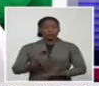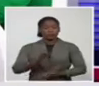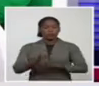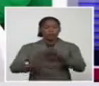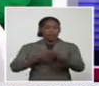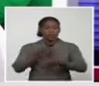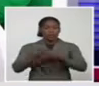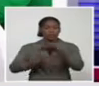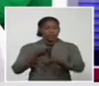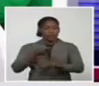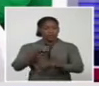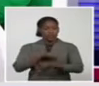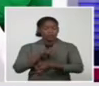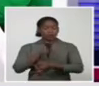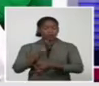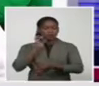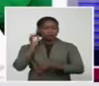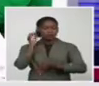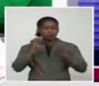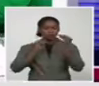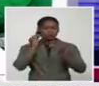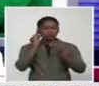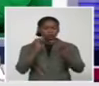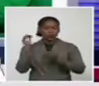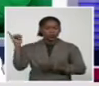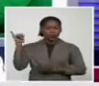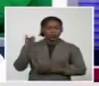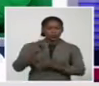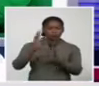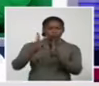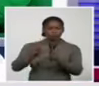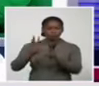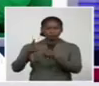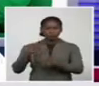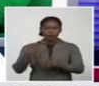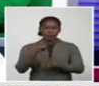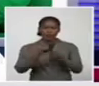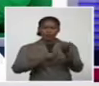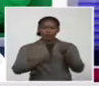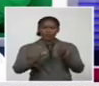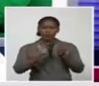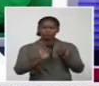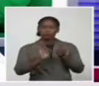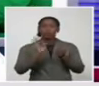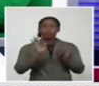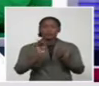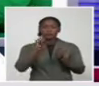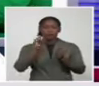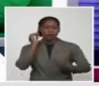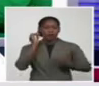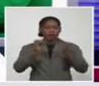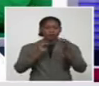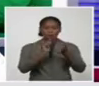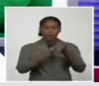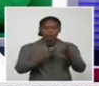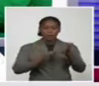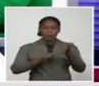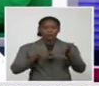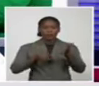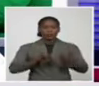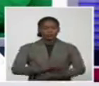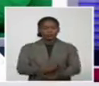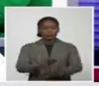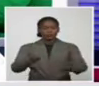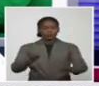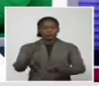ayer, que como siempre digo, una cifra que se ha incrementado en el día de ayer, no es el comportamiento que